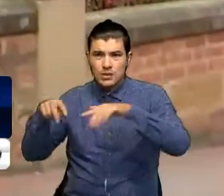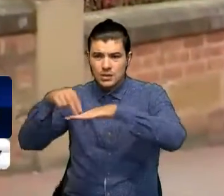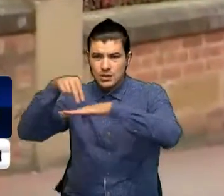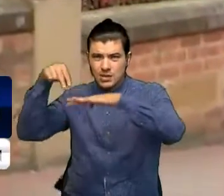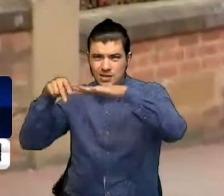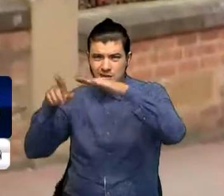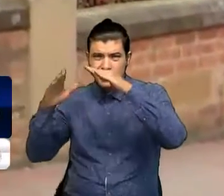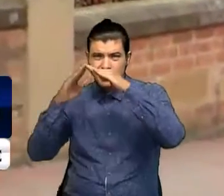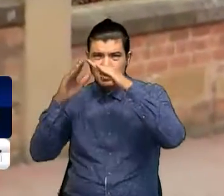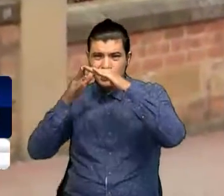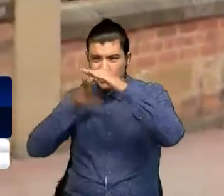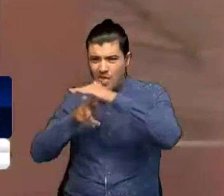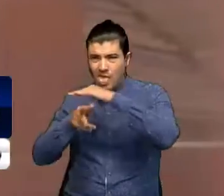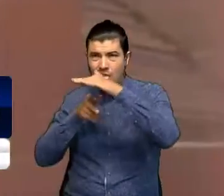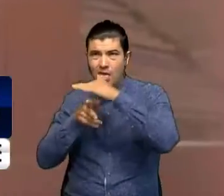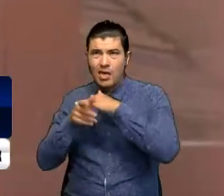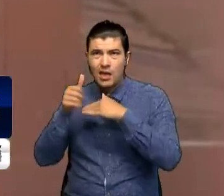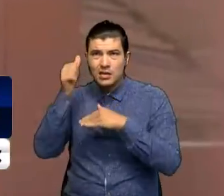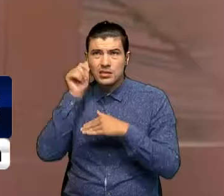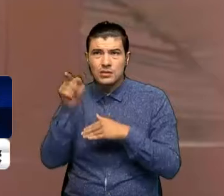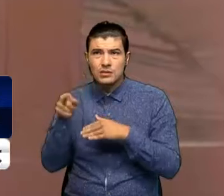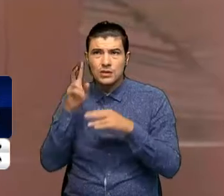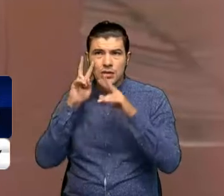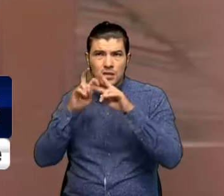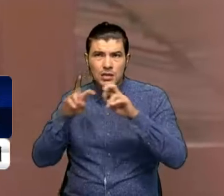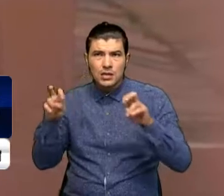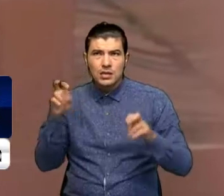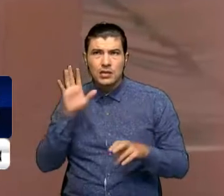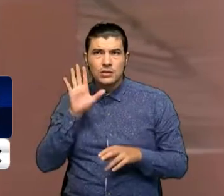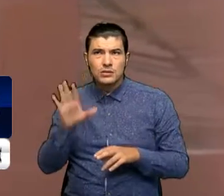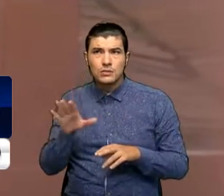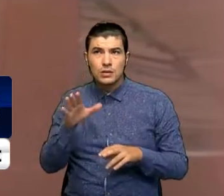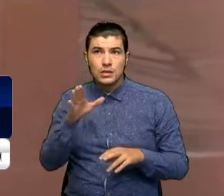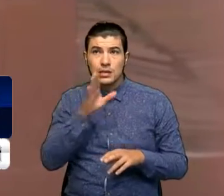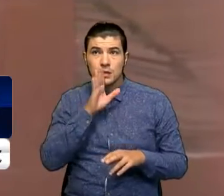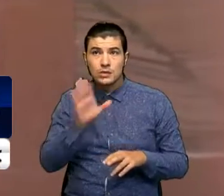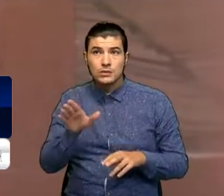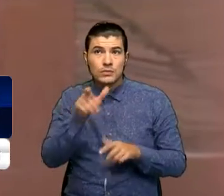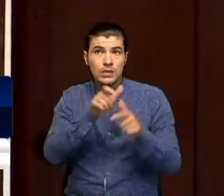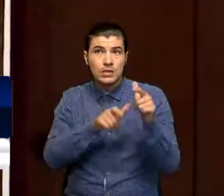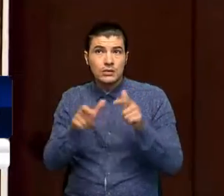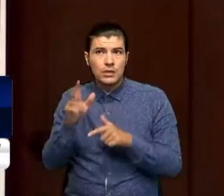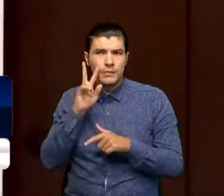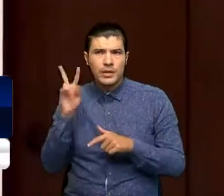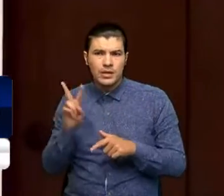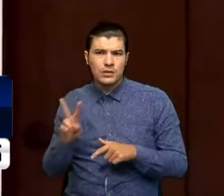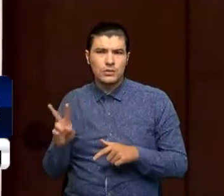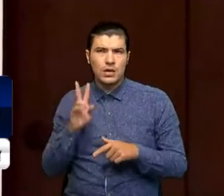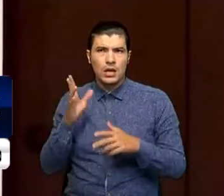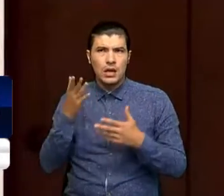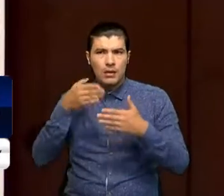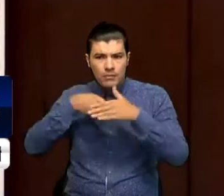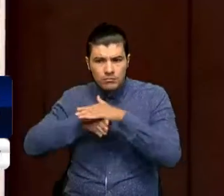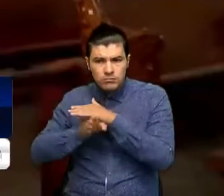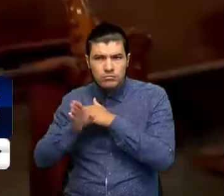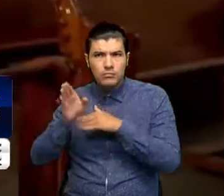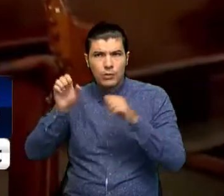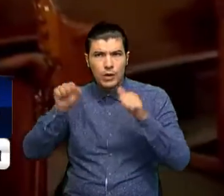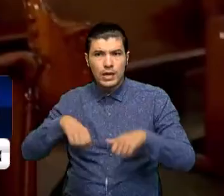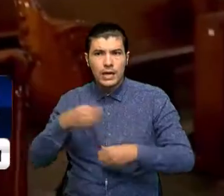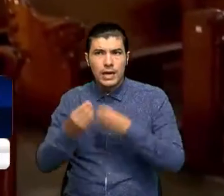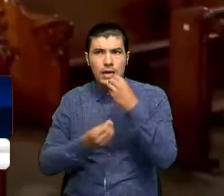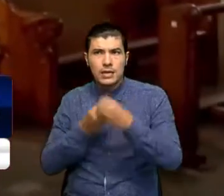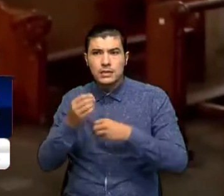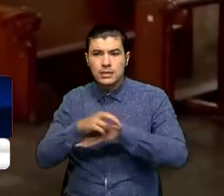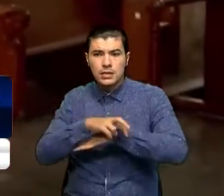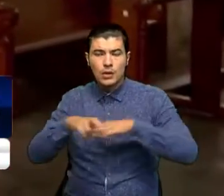Catedral Santa Clara. Lo han hecho en varias oportunidades y se investiga si serían personas provenientes de Venezuela que se estén prestando para cometer estos